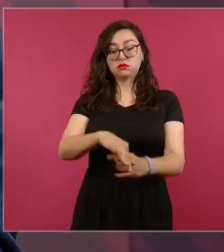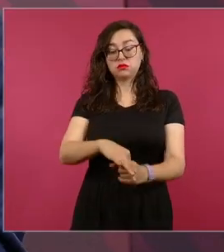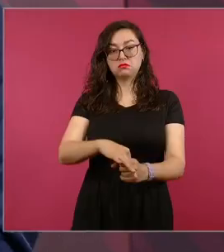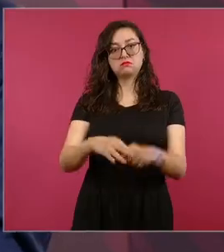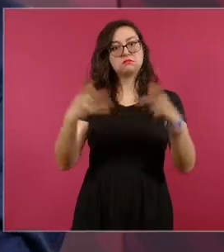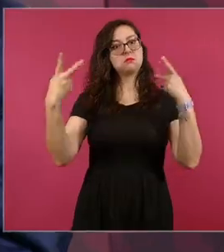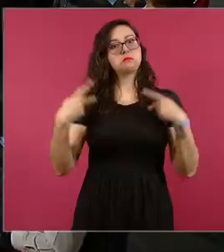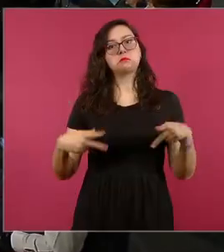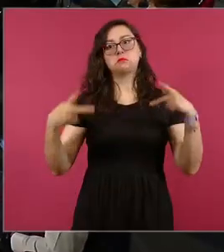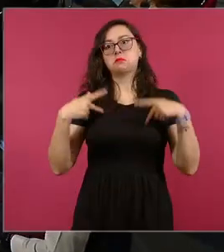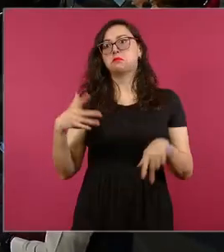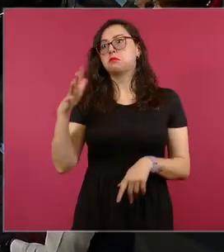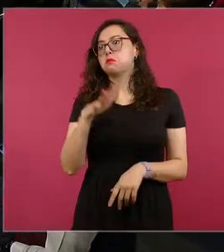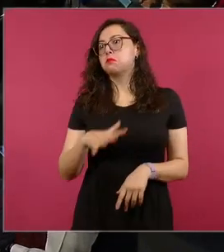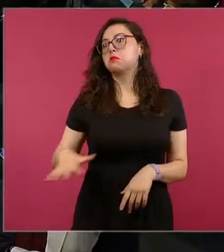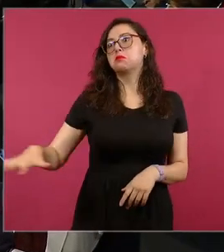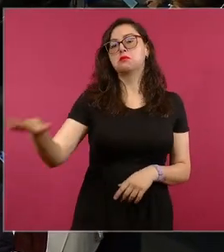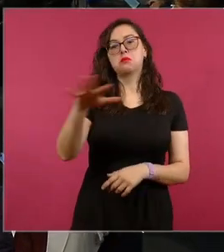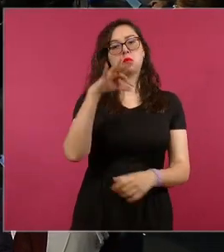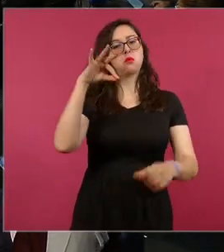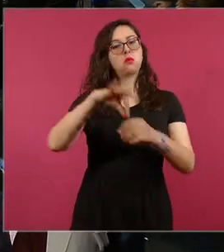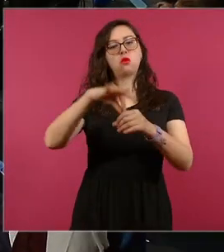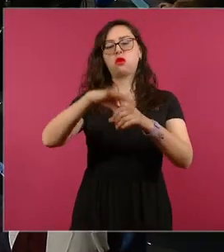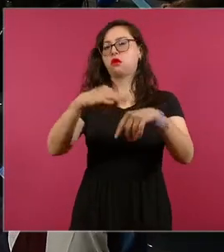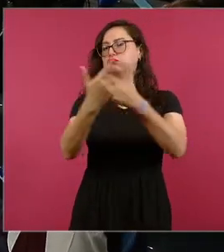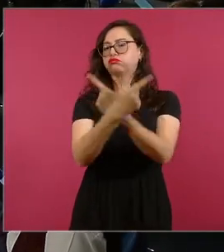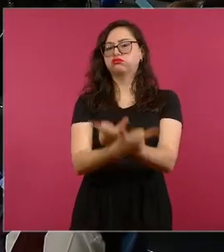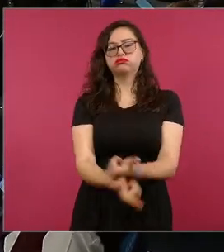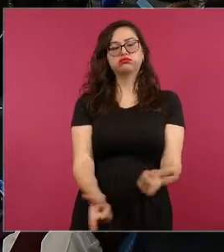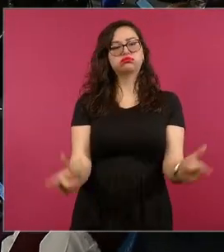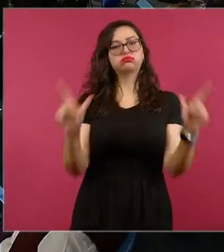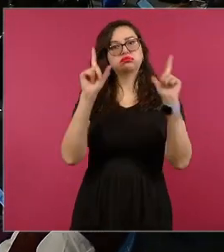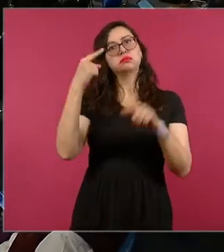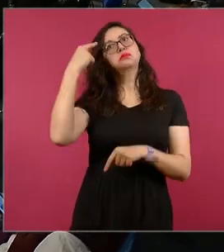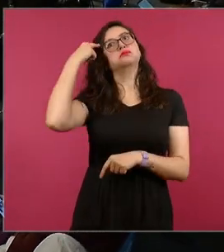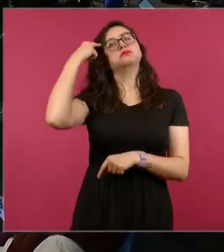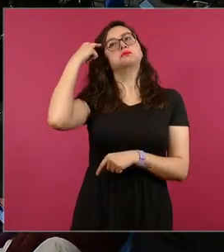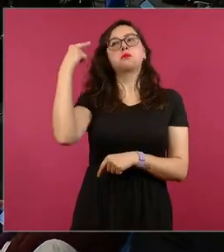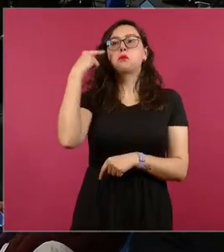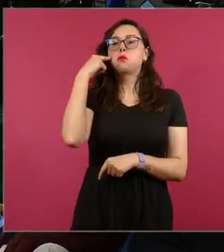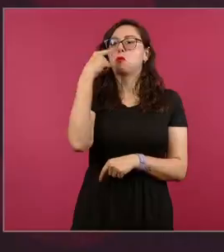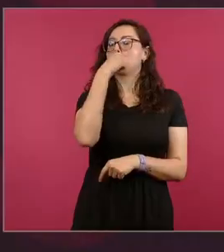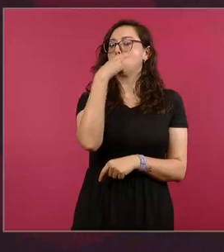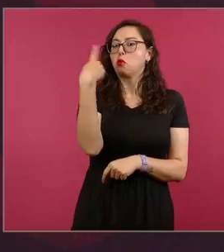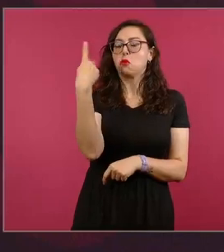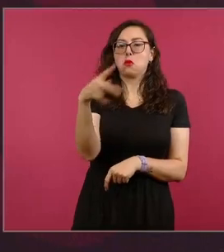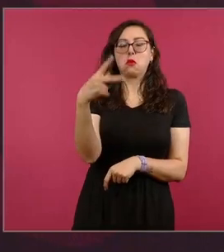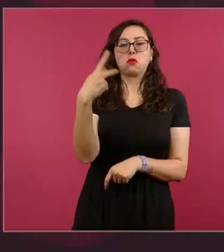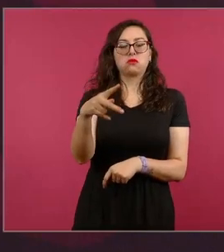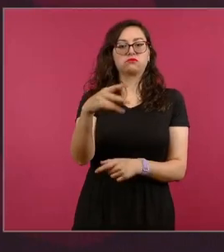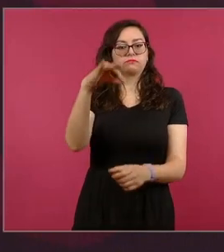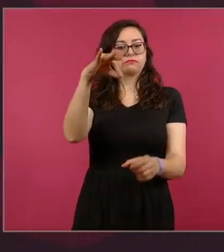de acuerdo a lo que les dicte su conciencia, voto libre, secreto.